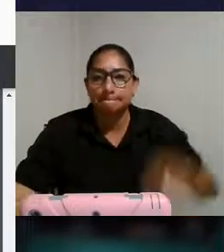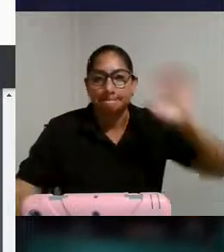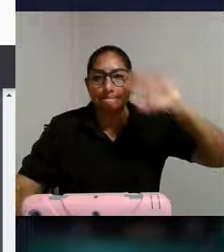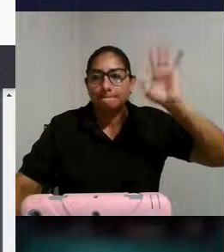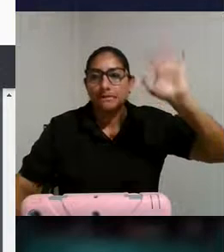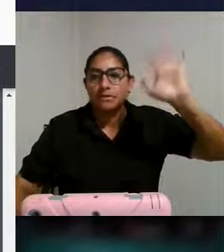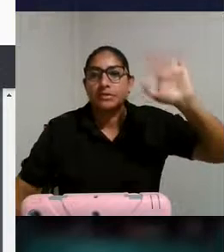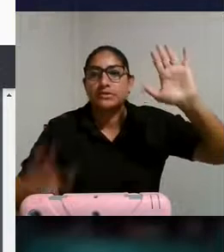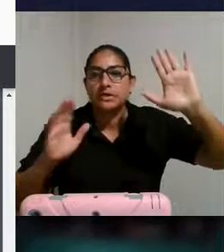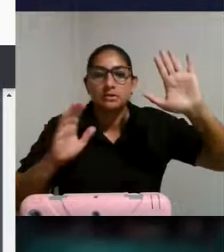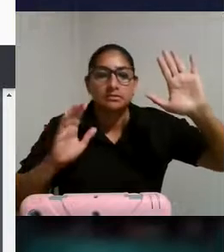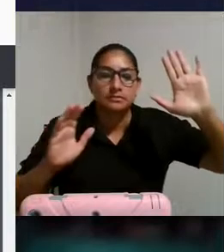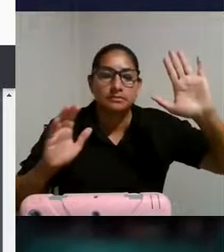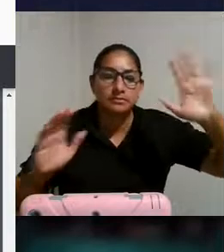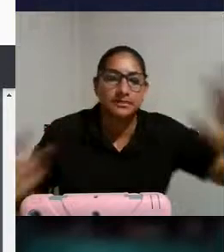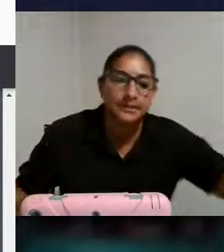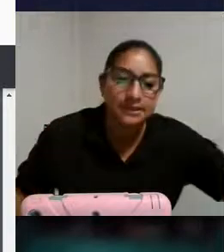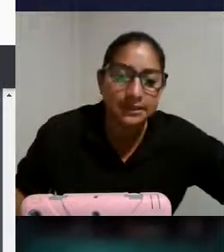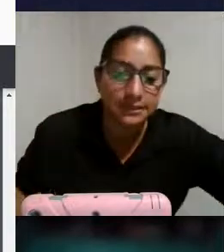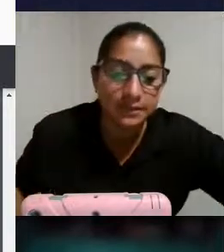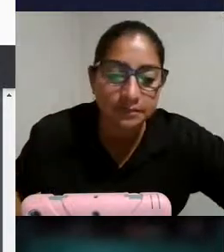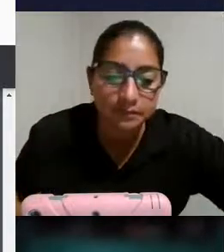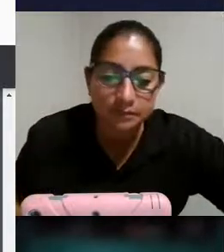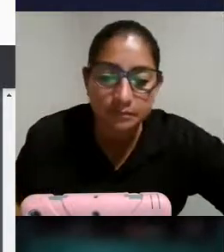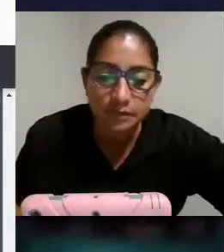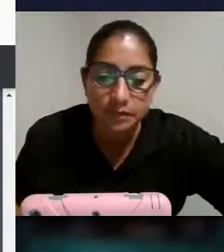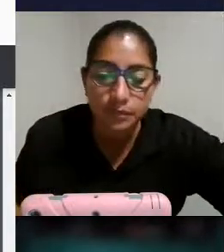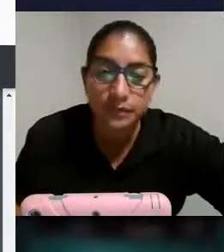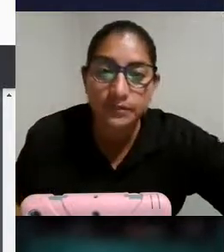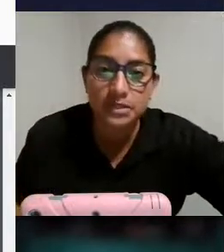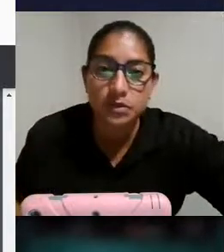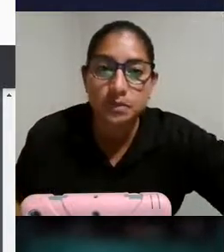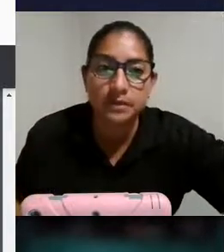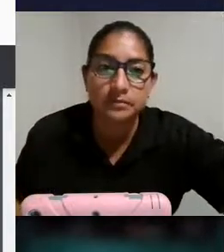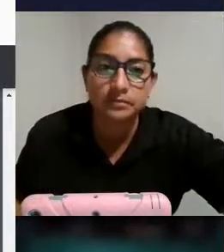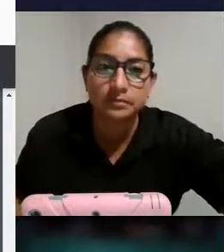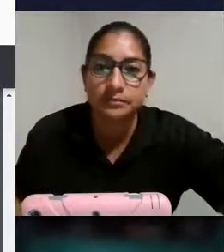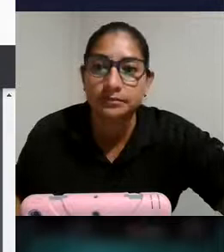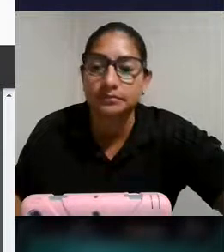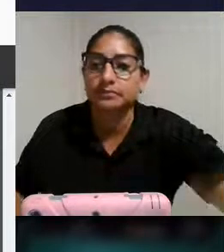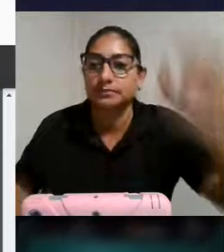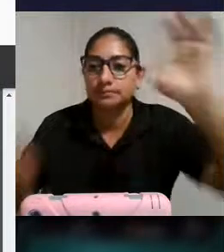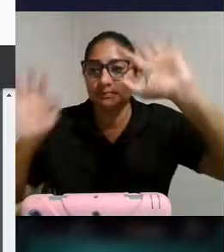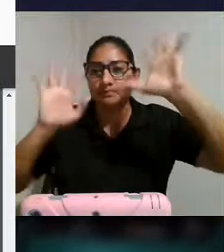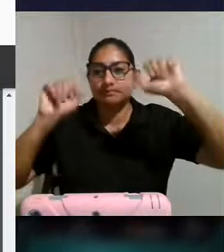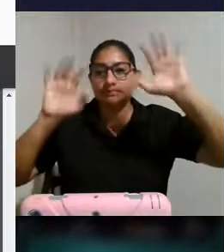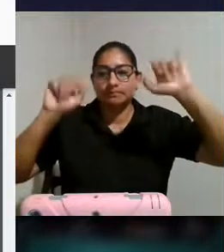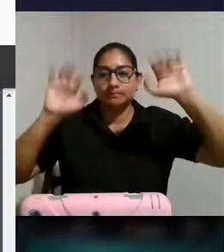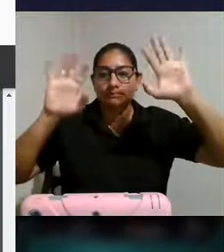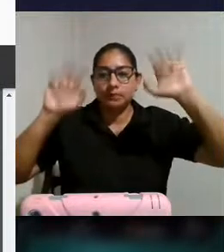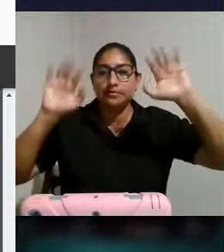Y ahora, si yo les pido a ustedes la recta tangente, ya tenemos una parte que es la pendiente.